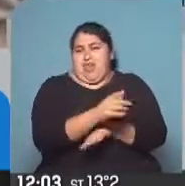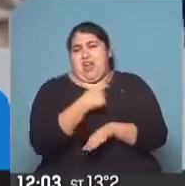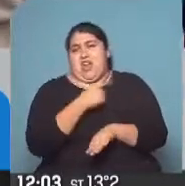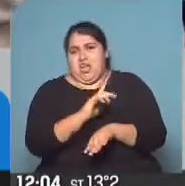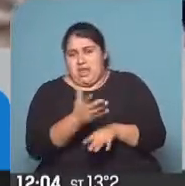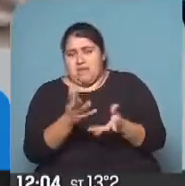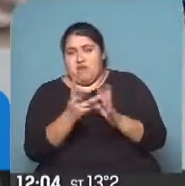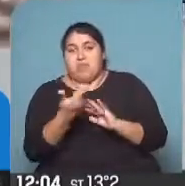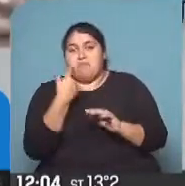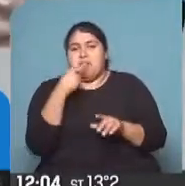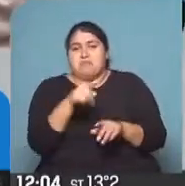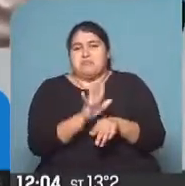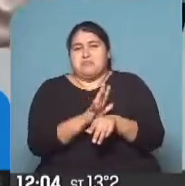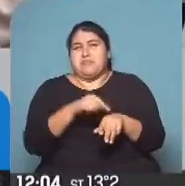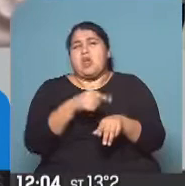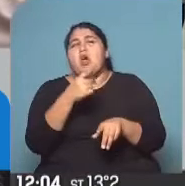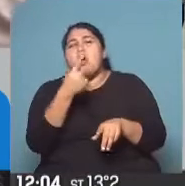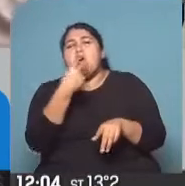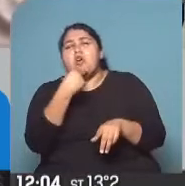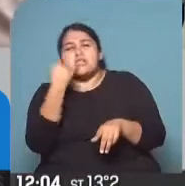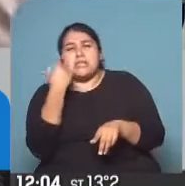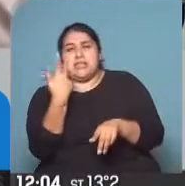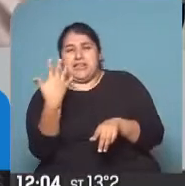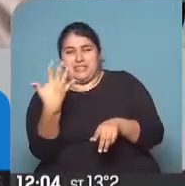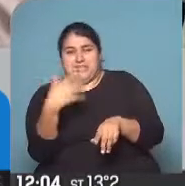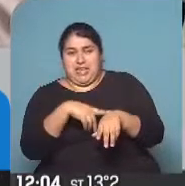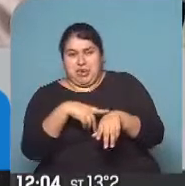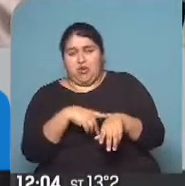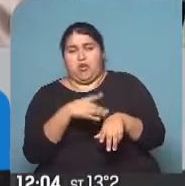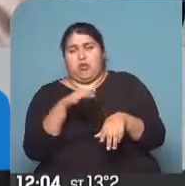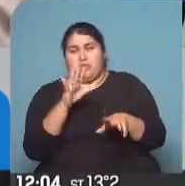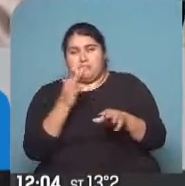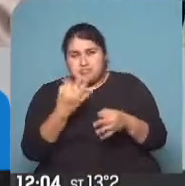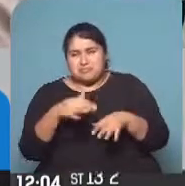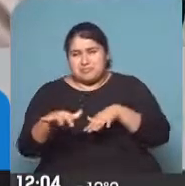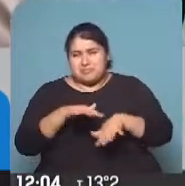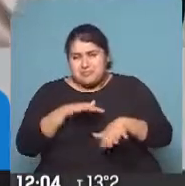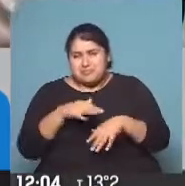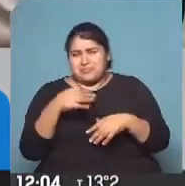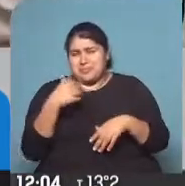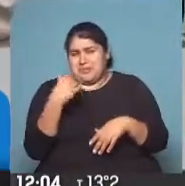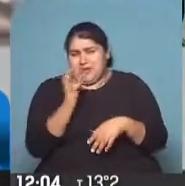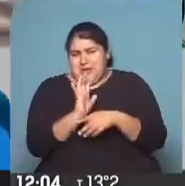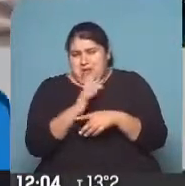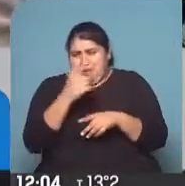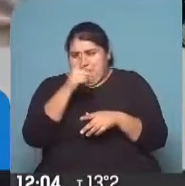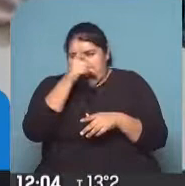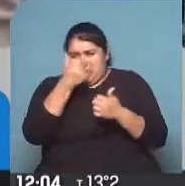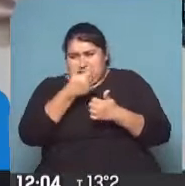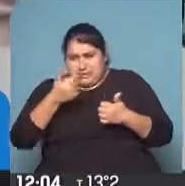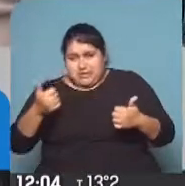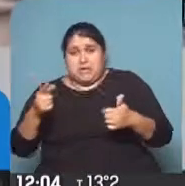arribó cerca de las 11:35... en medio de un importantísimo operativo policial. Ingresó por la